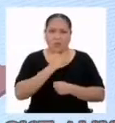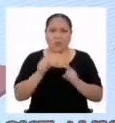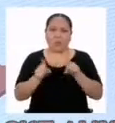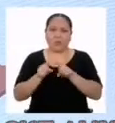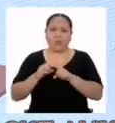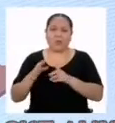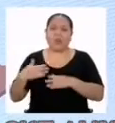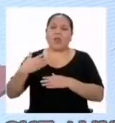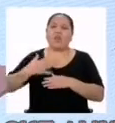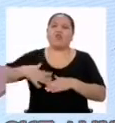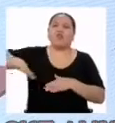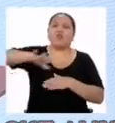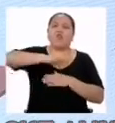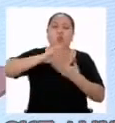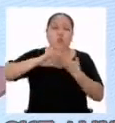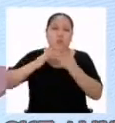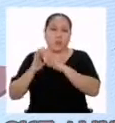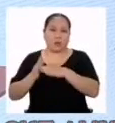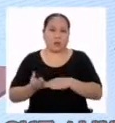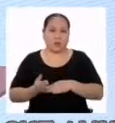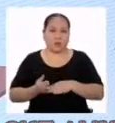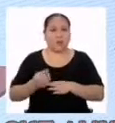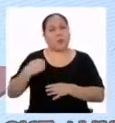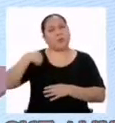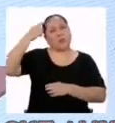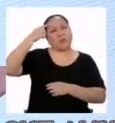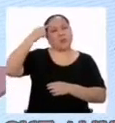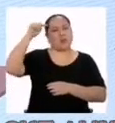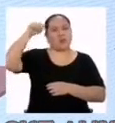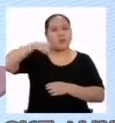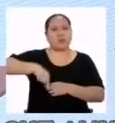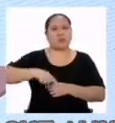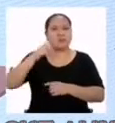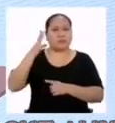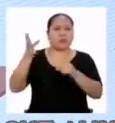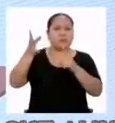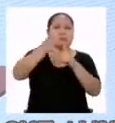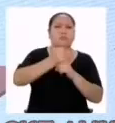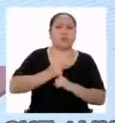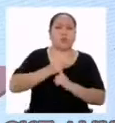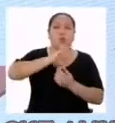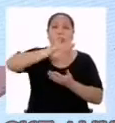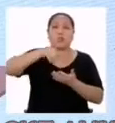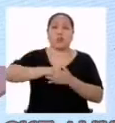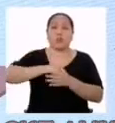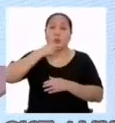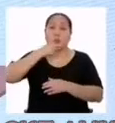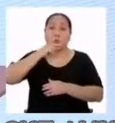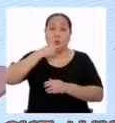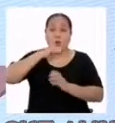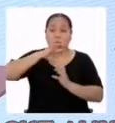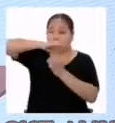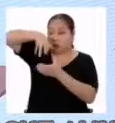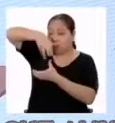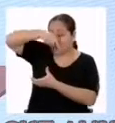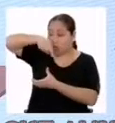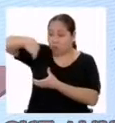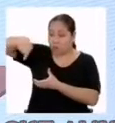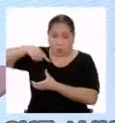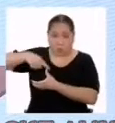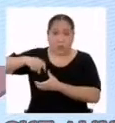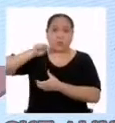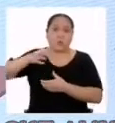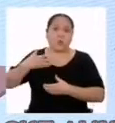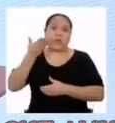nuestra comunidad. Pero creo que eso solo va a ser posible cuando todas las niñas del mundo puedan asistir a una escuela